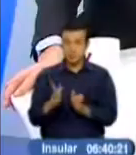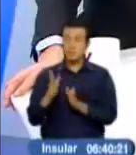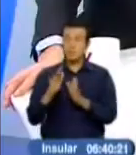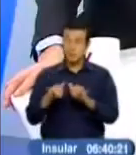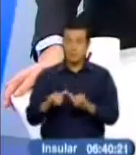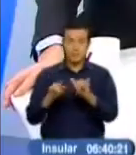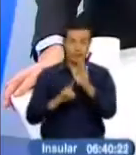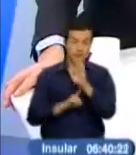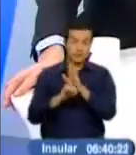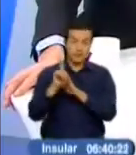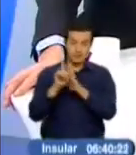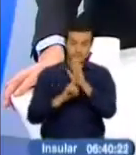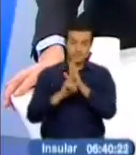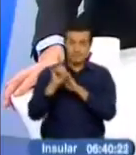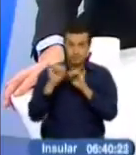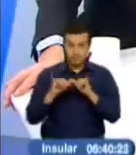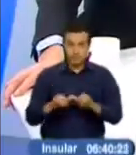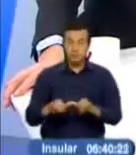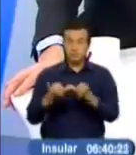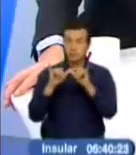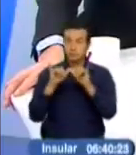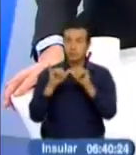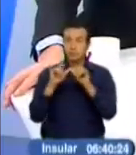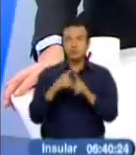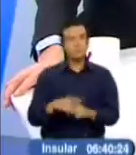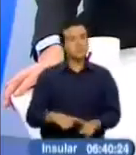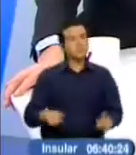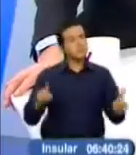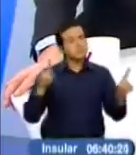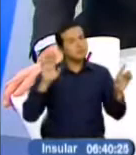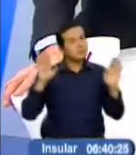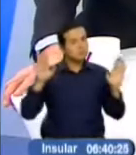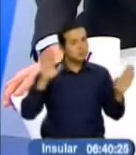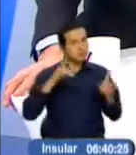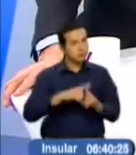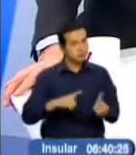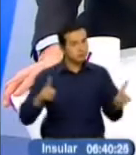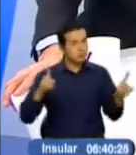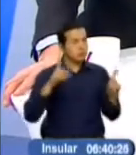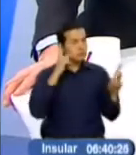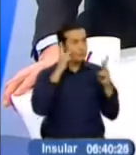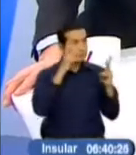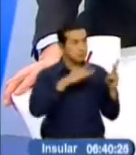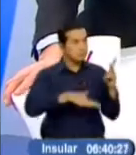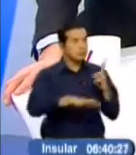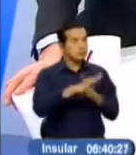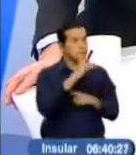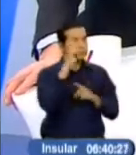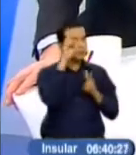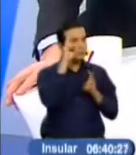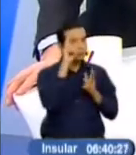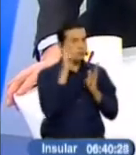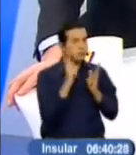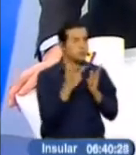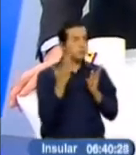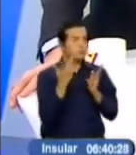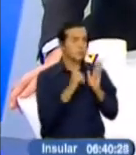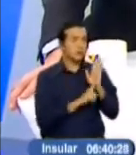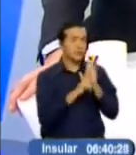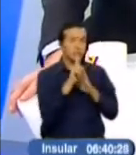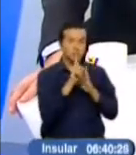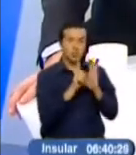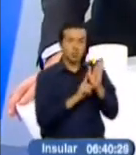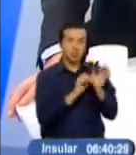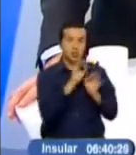también de desarrollo rural que no es lo mismo y desgraciadamente no sea diferente hablemos de esas condiciones sobre todo el tema de desarrollo rural